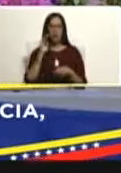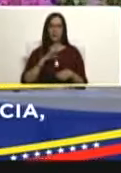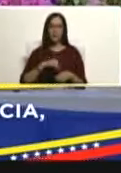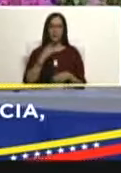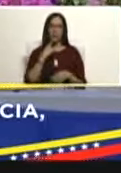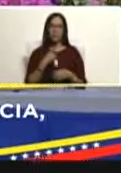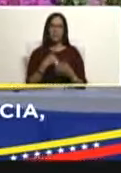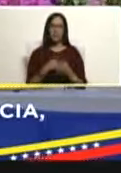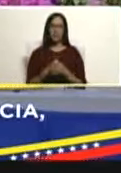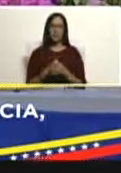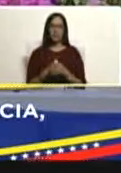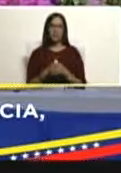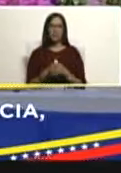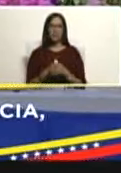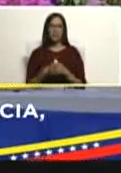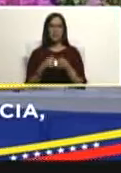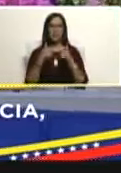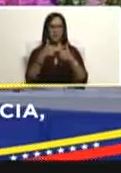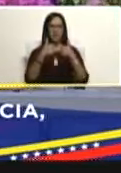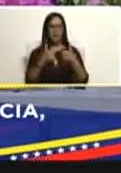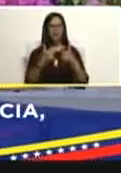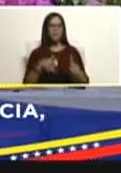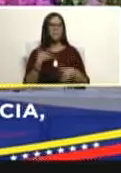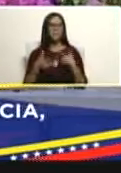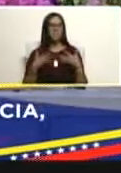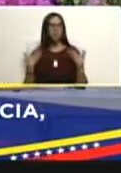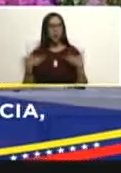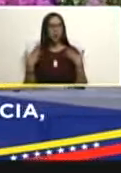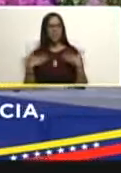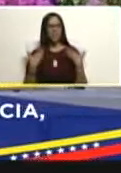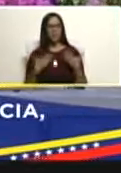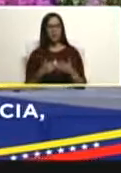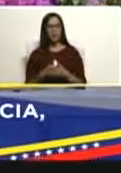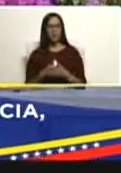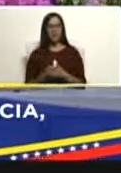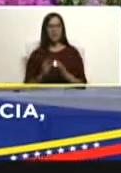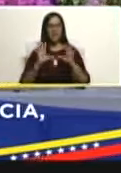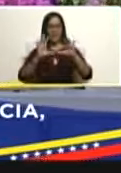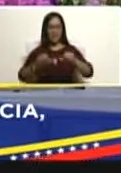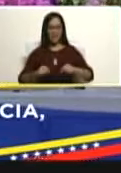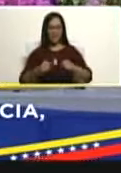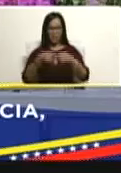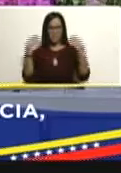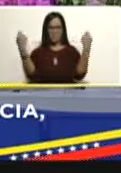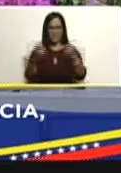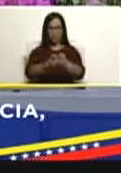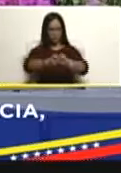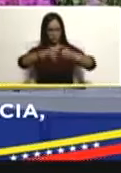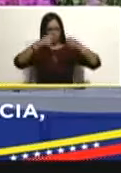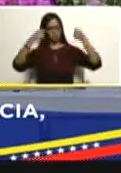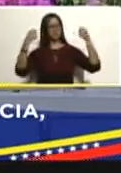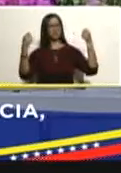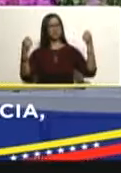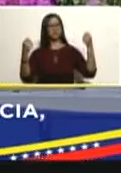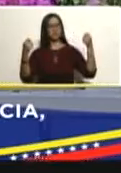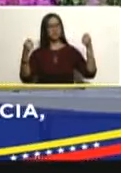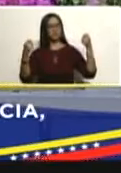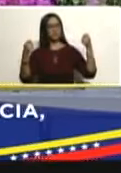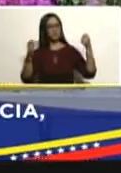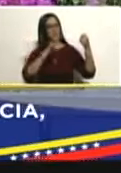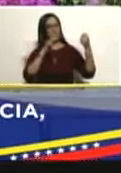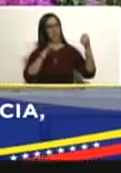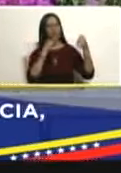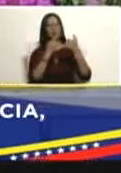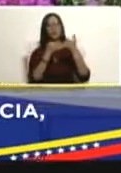diciendo, y bien bueno, vale, me siento contento de agarrar el periódico y abrirlo. Yo leo Últimas